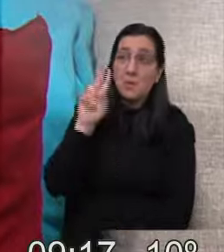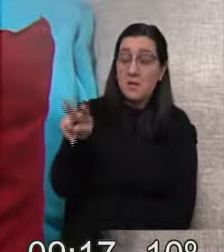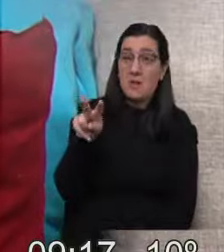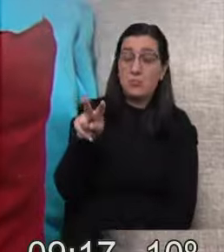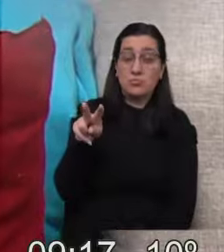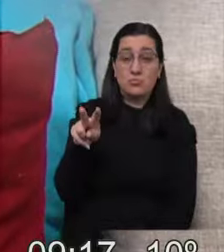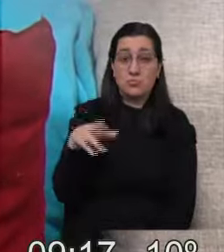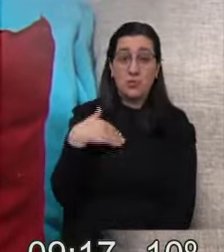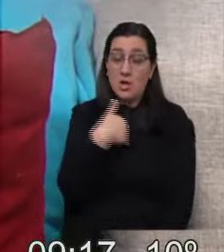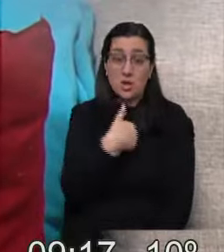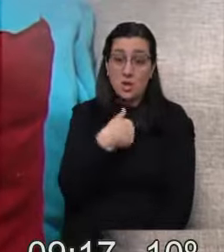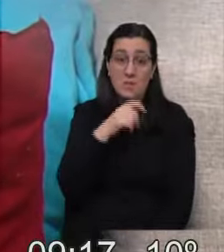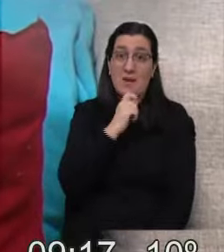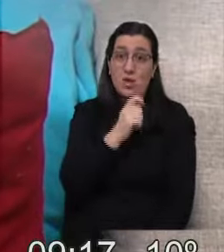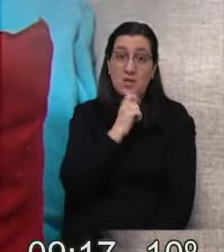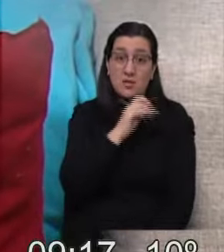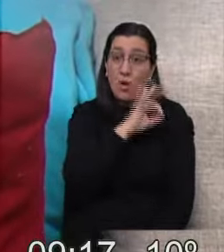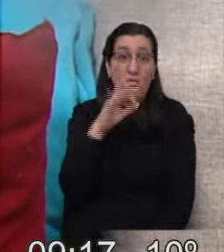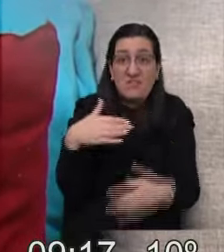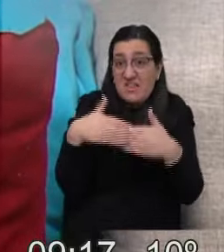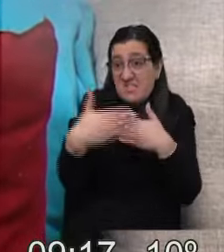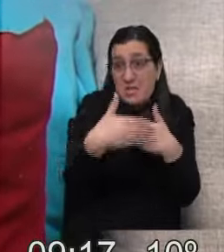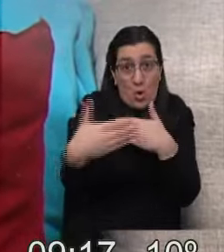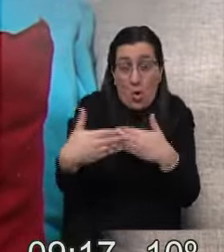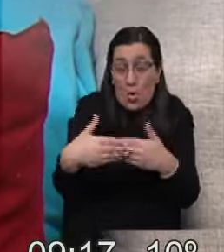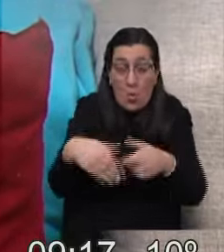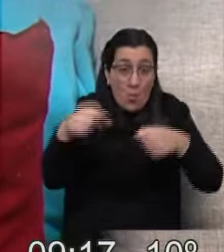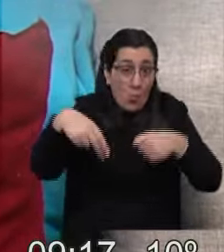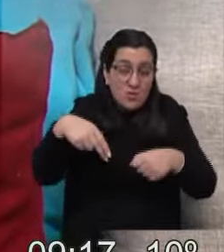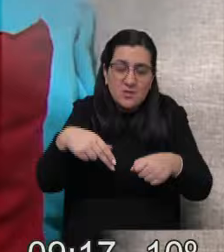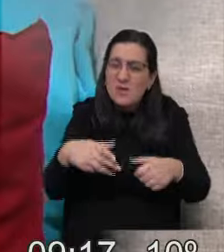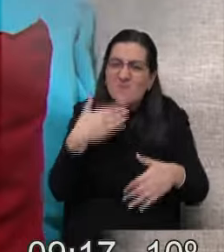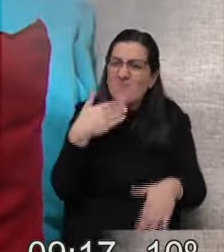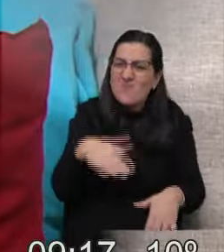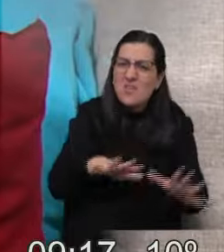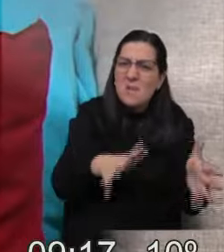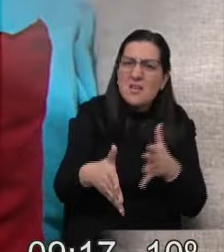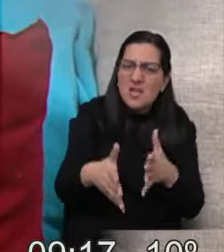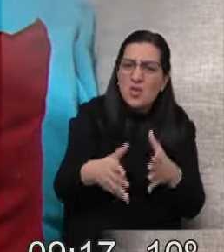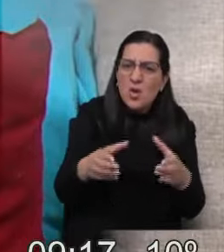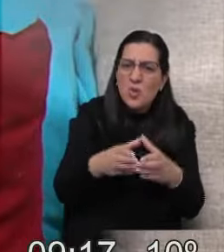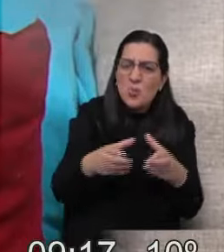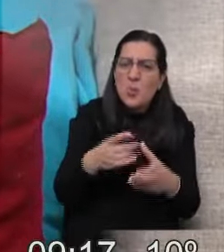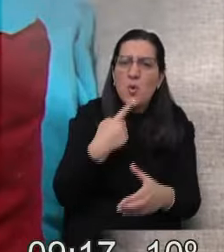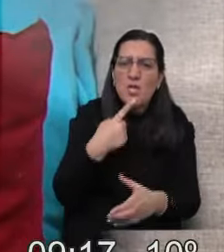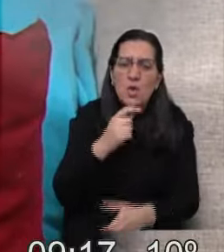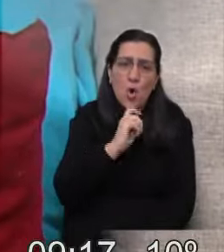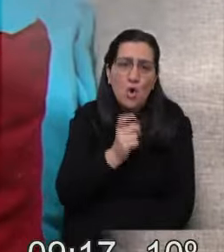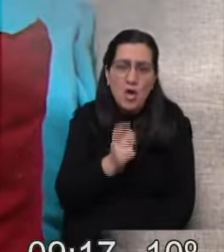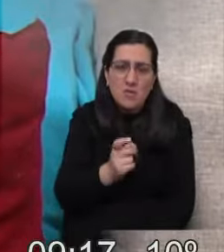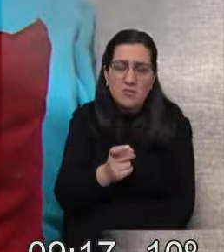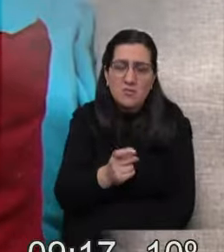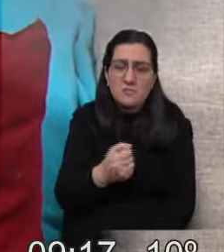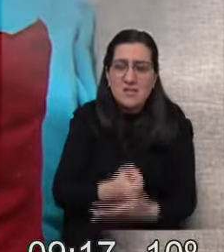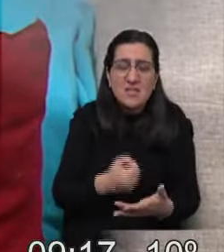el rol de periodistas o de vecinos comunes lo que está sucediendo en la interna de este partido, que está intentando torcer